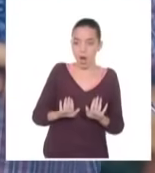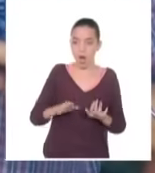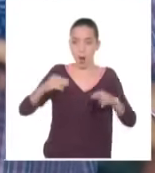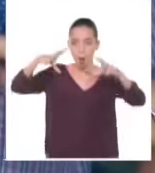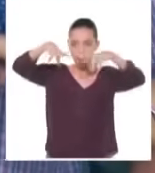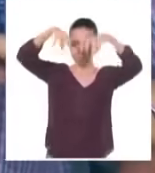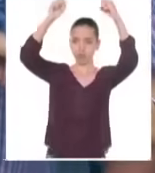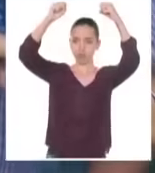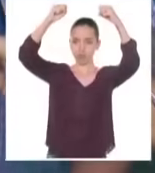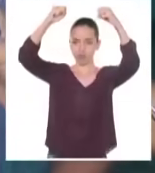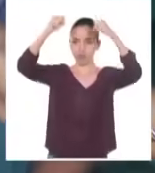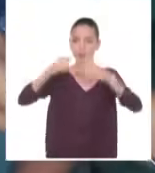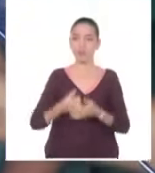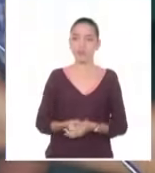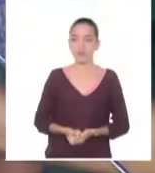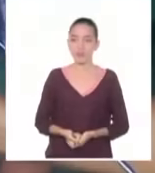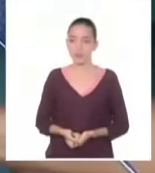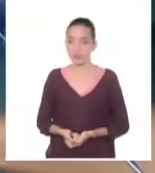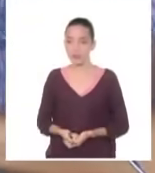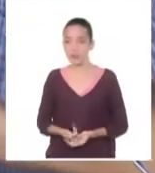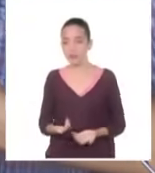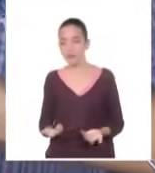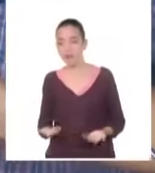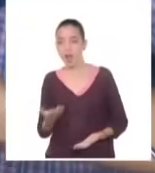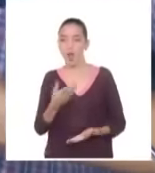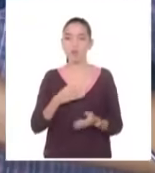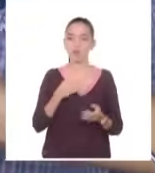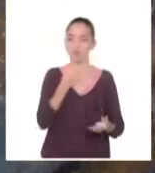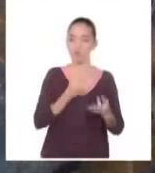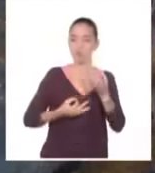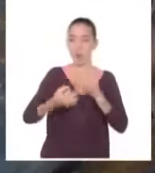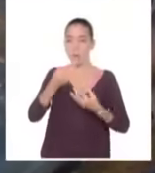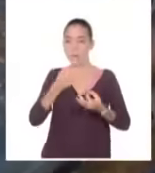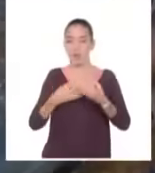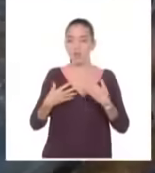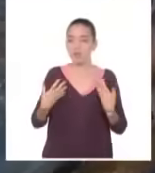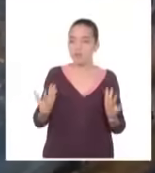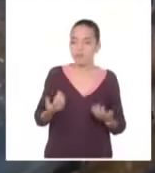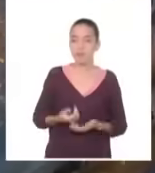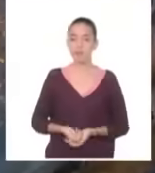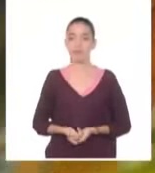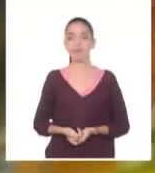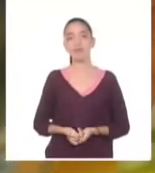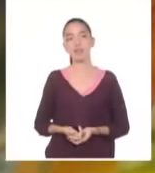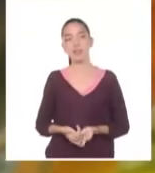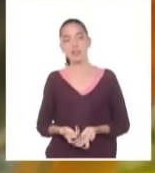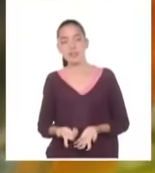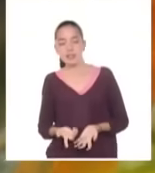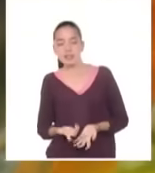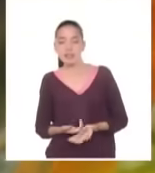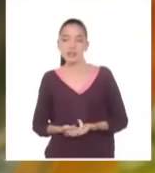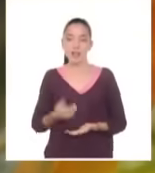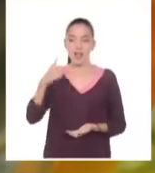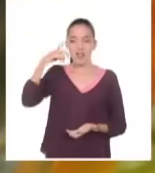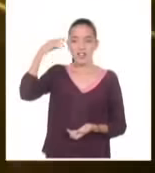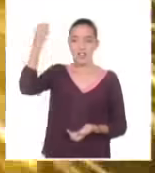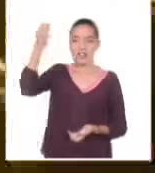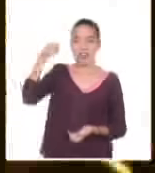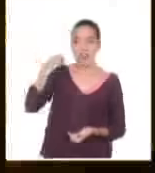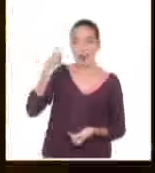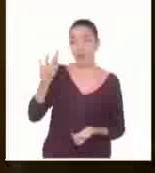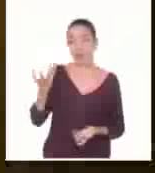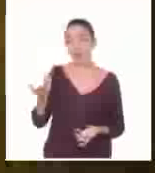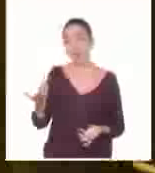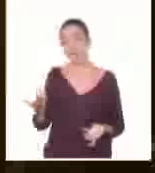pudiera comentar usted al respecto? Sí, efectivamente, estamos conscientes de la afectación que se está produciendo diariamente, los